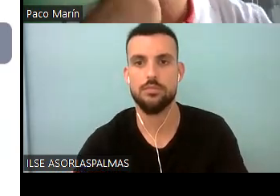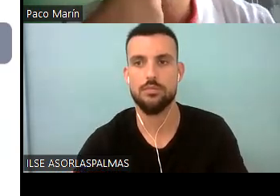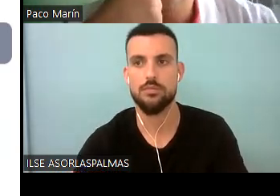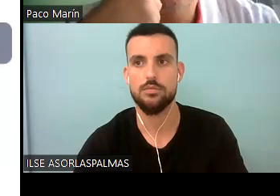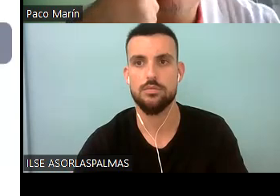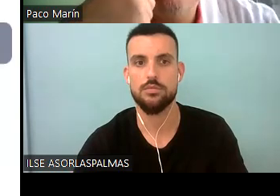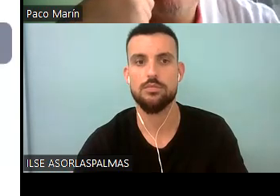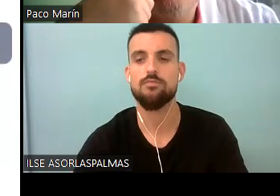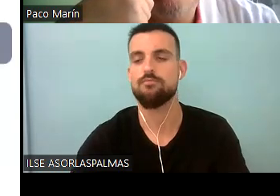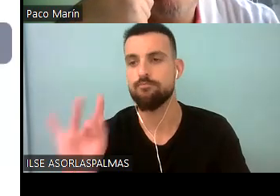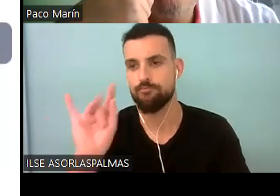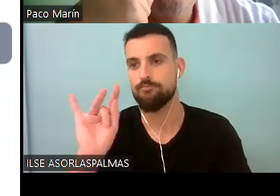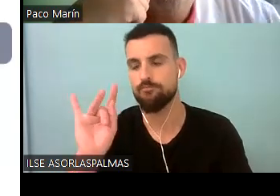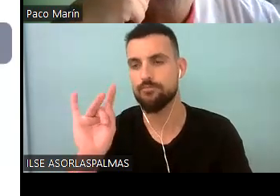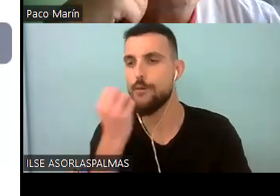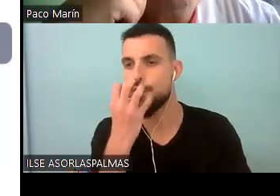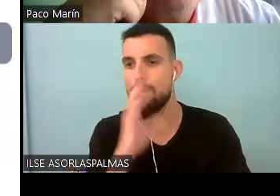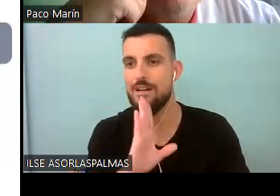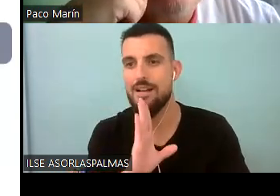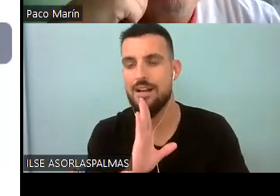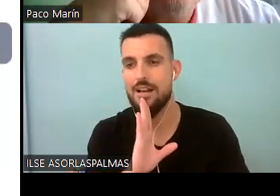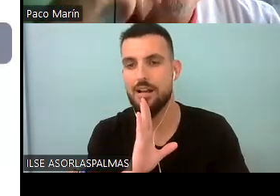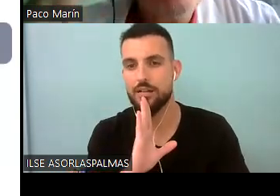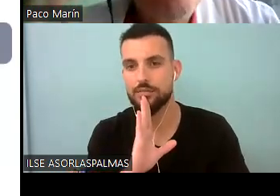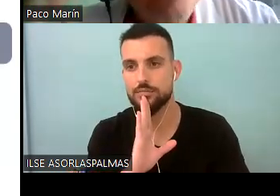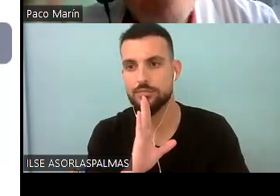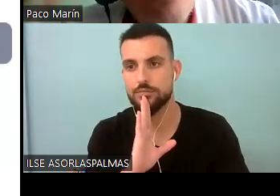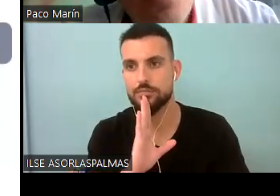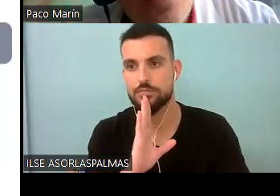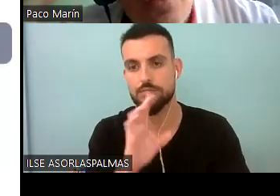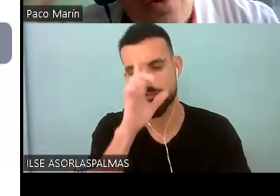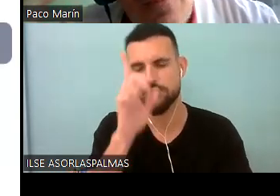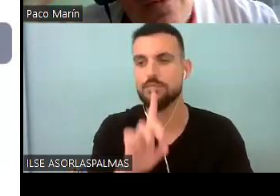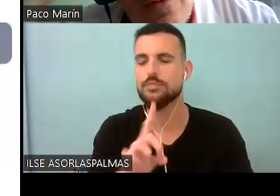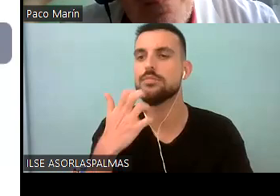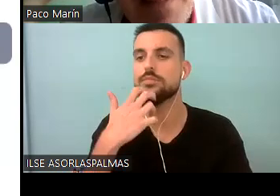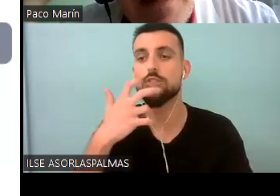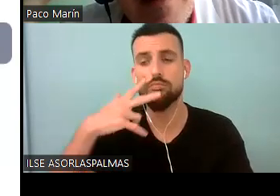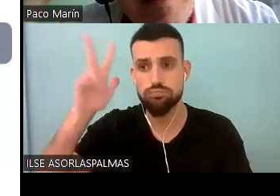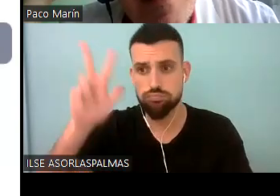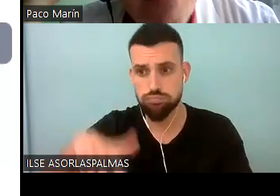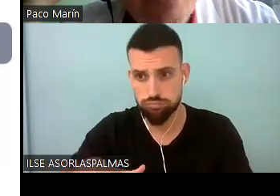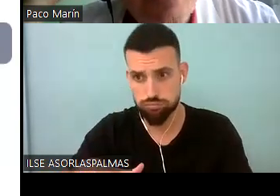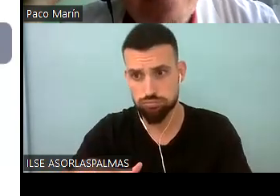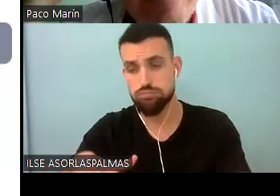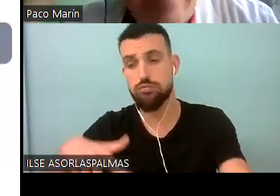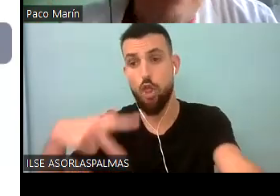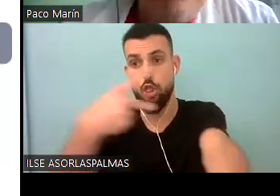Sí, por el ginkgo, sí. No sé si está considerado como doping en ese